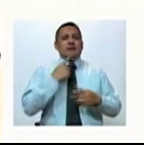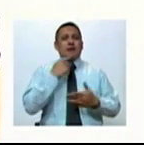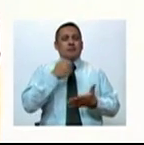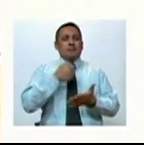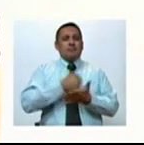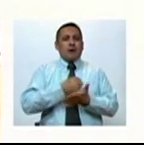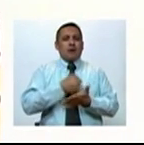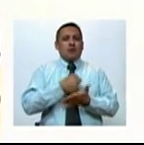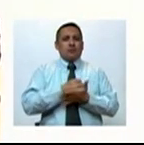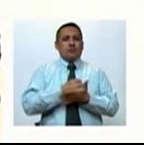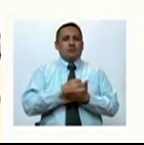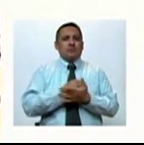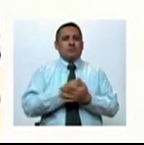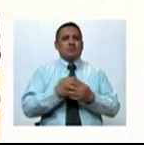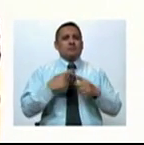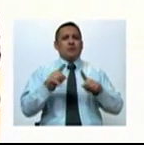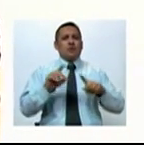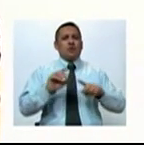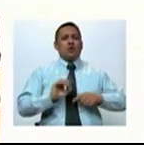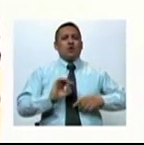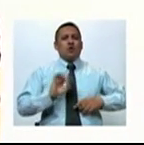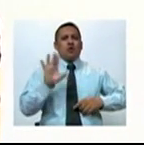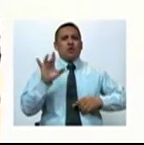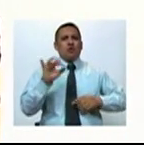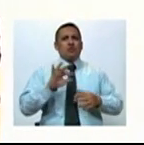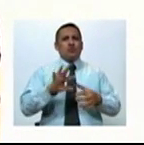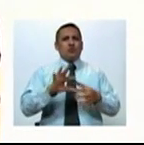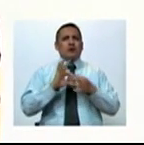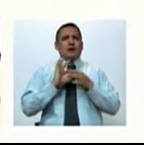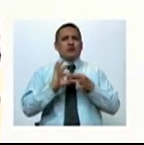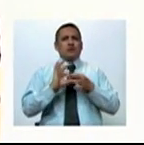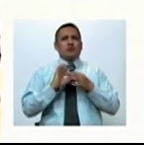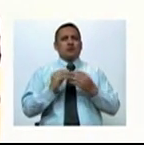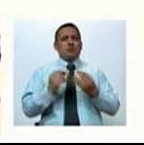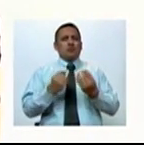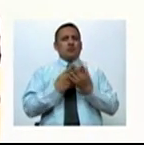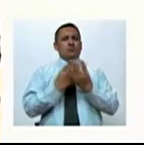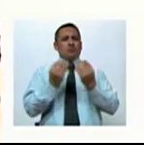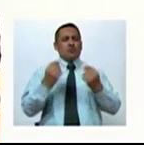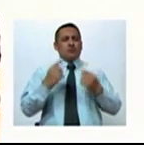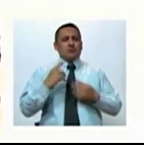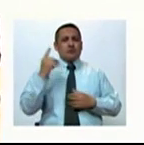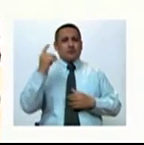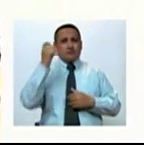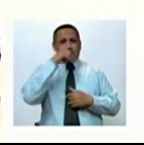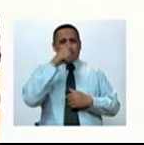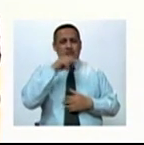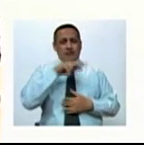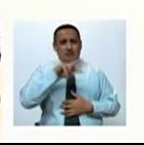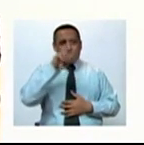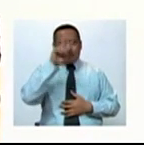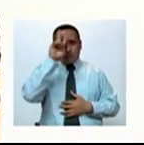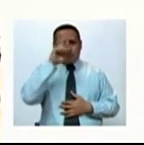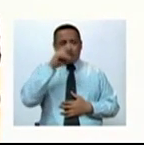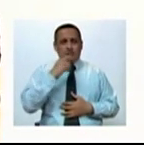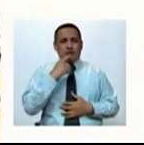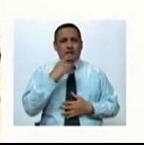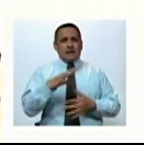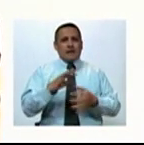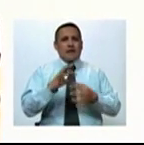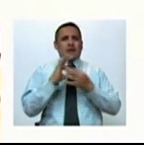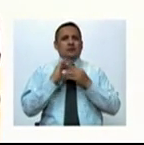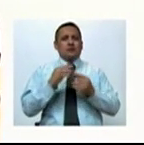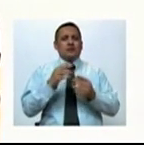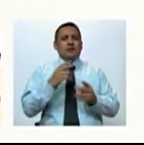de relaciones muy comunes en el Perú, que son las relaciones de prestación de